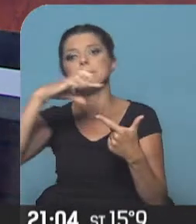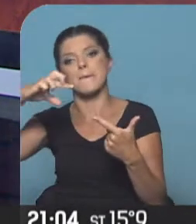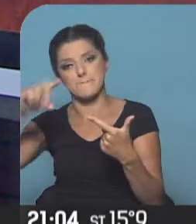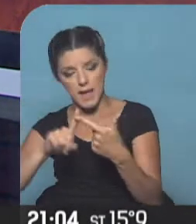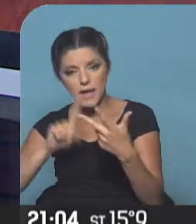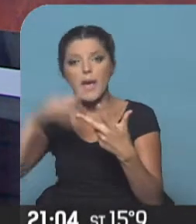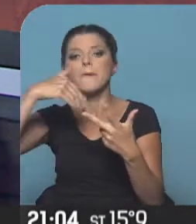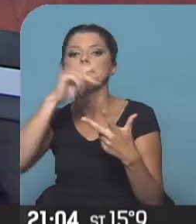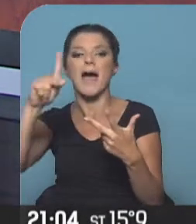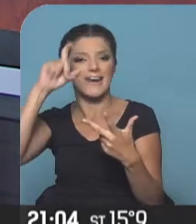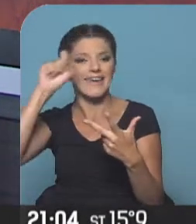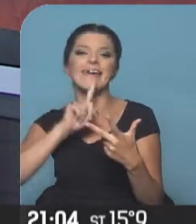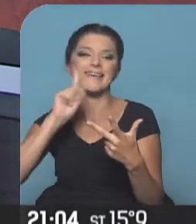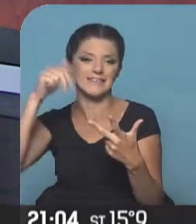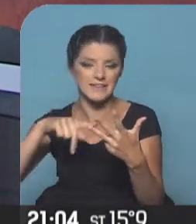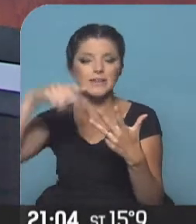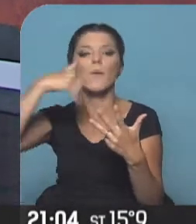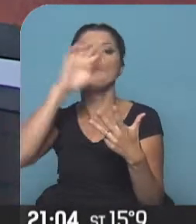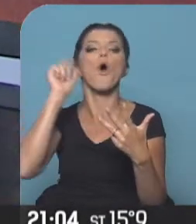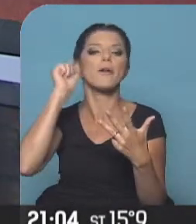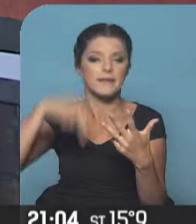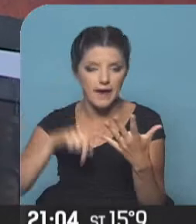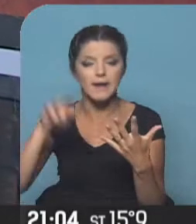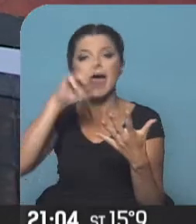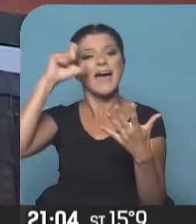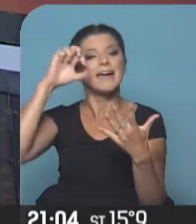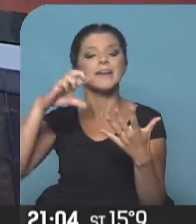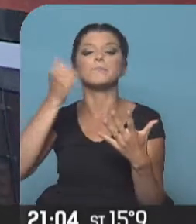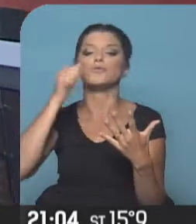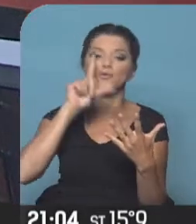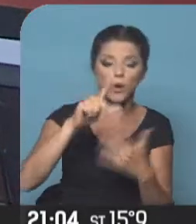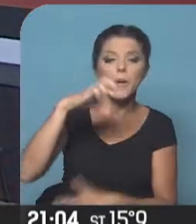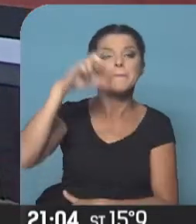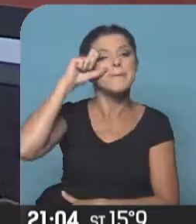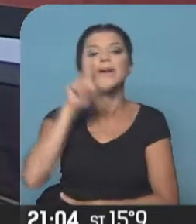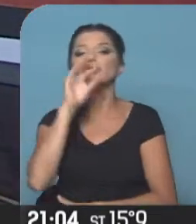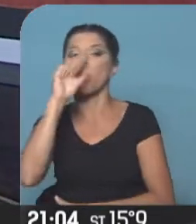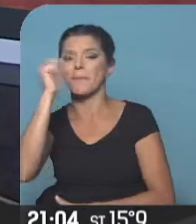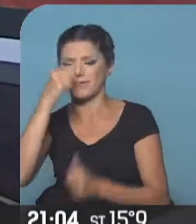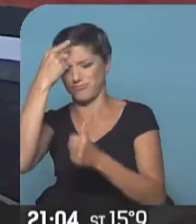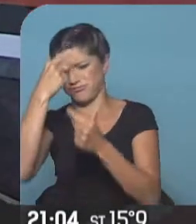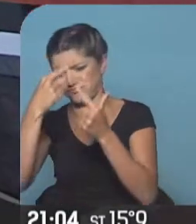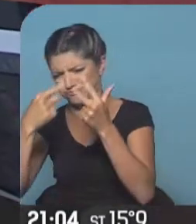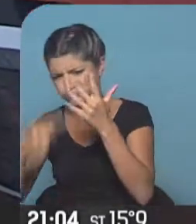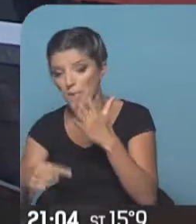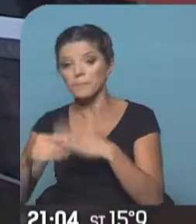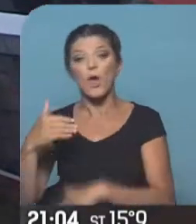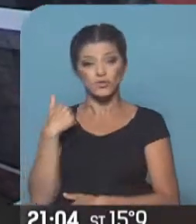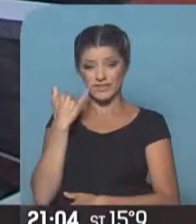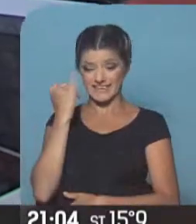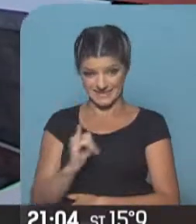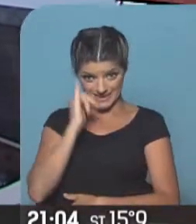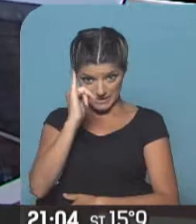Gas Marketing, Morgan Stanley, Repsol, Gazprom, Petrobras, Shell Internacional. Cuando recién decíamos 25